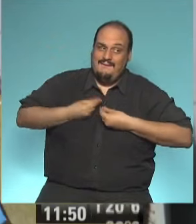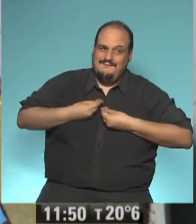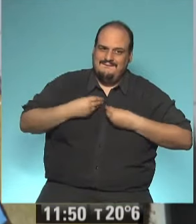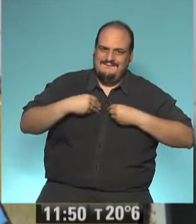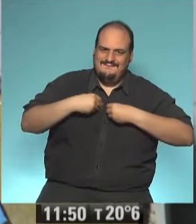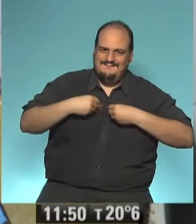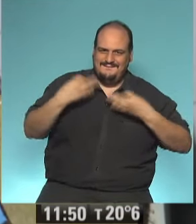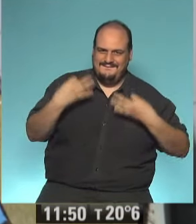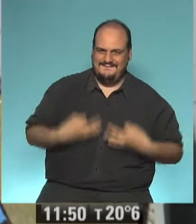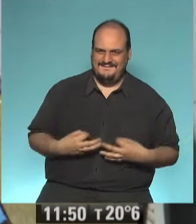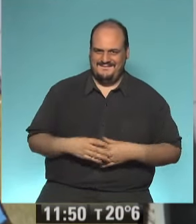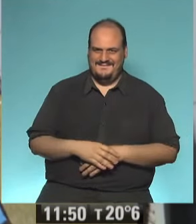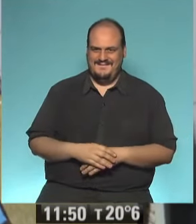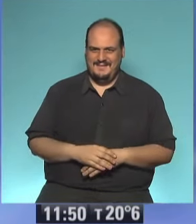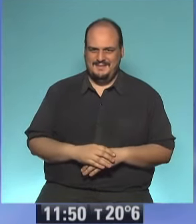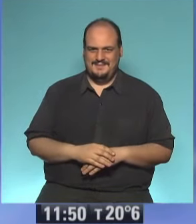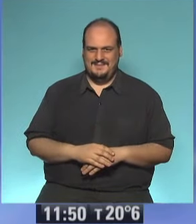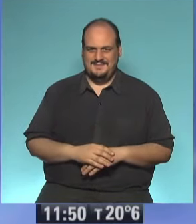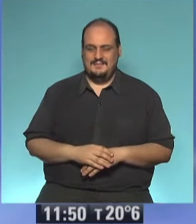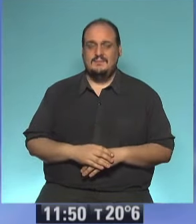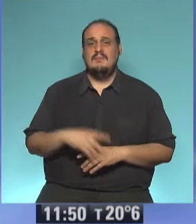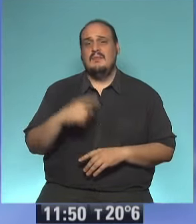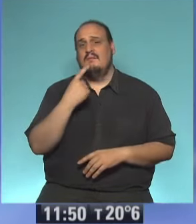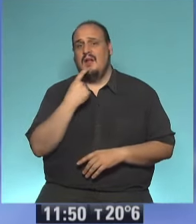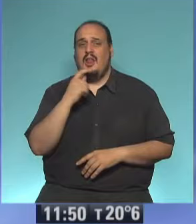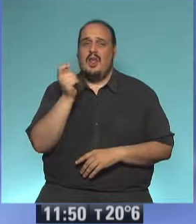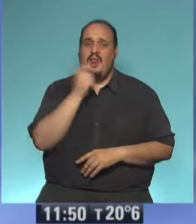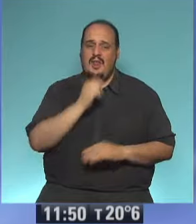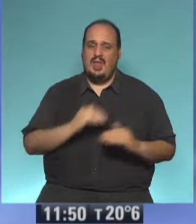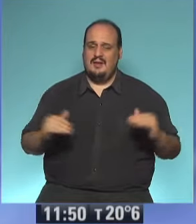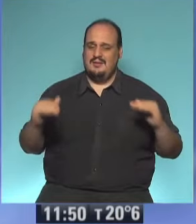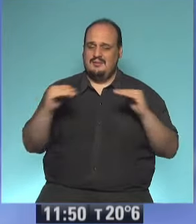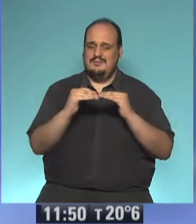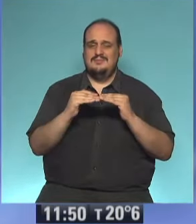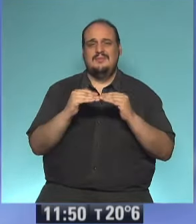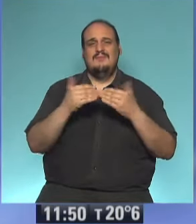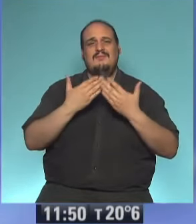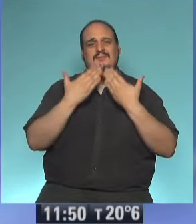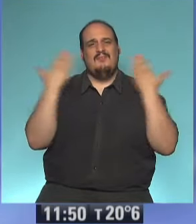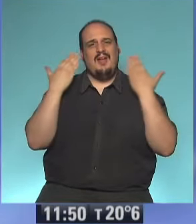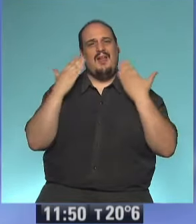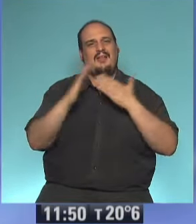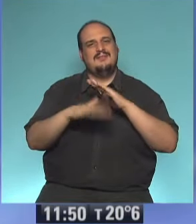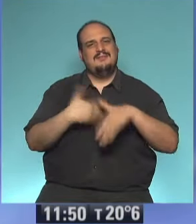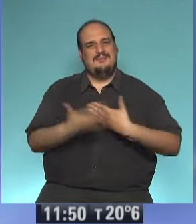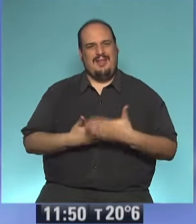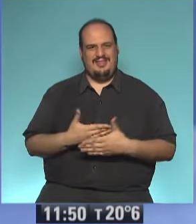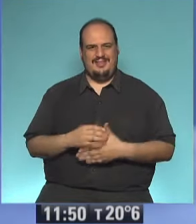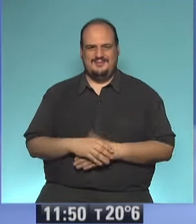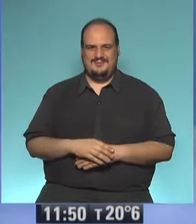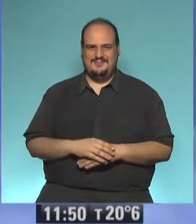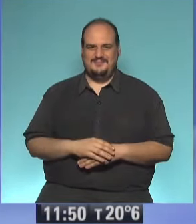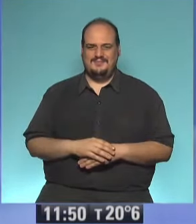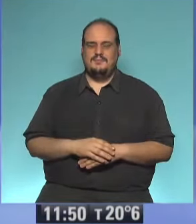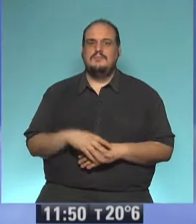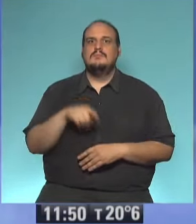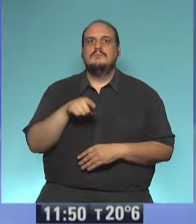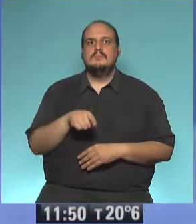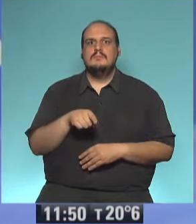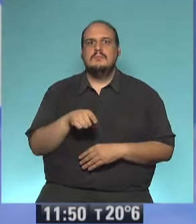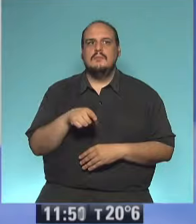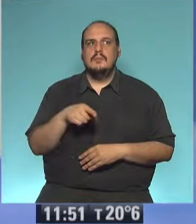a la par. Nenas y nenes felices jugando de igual a igual. Es mucho